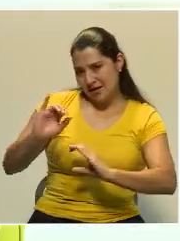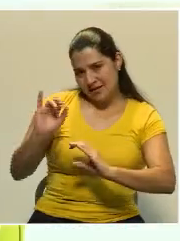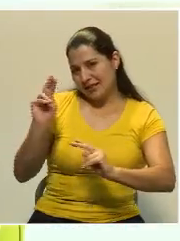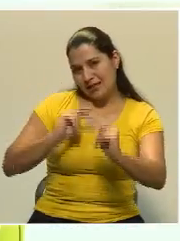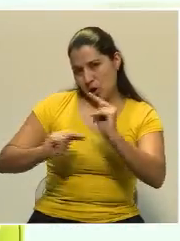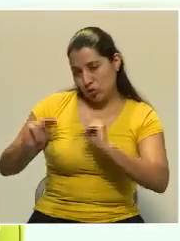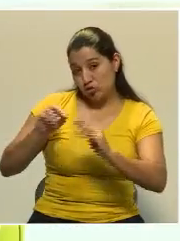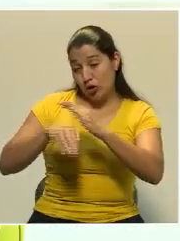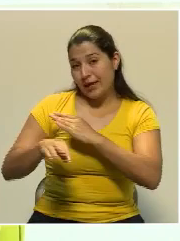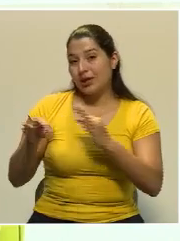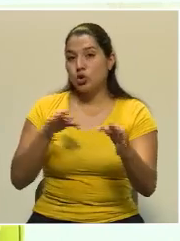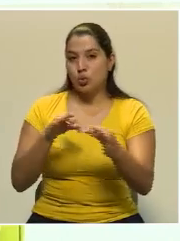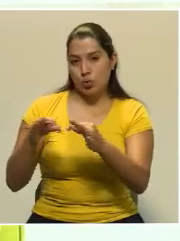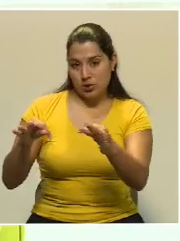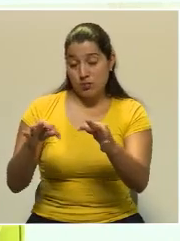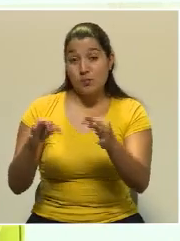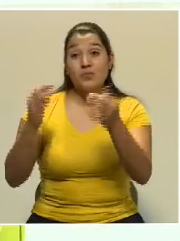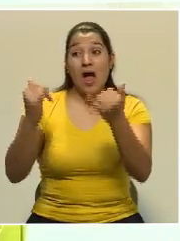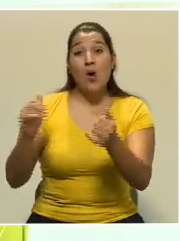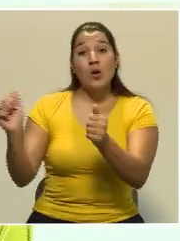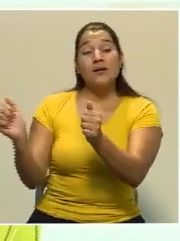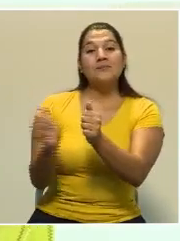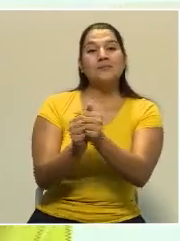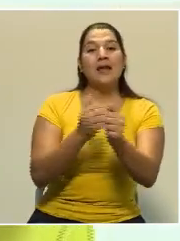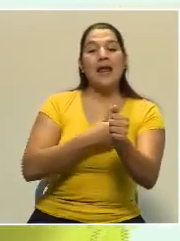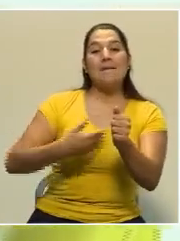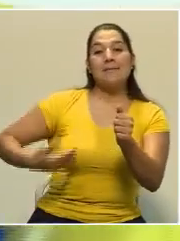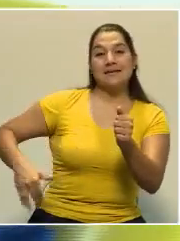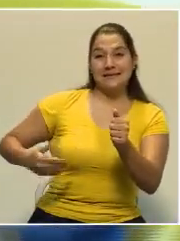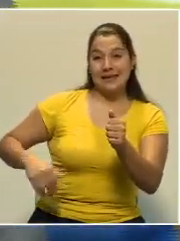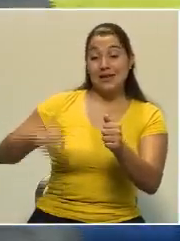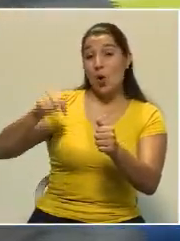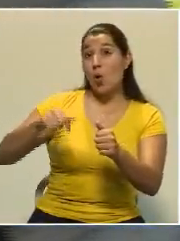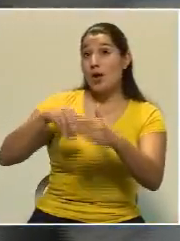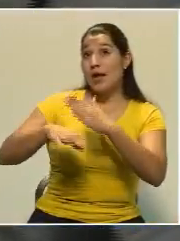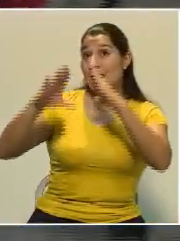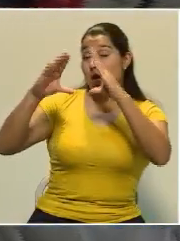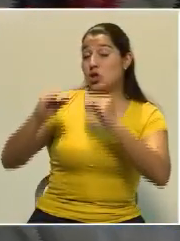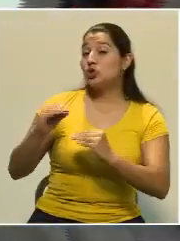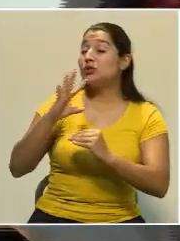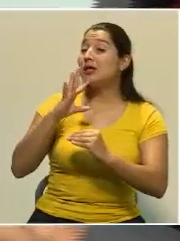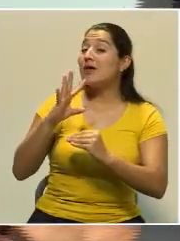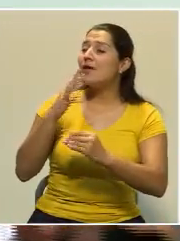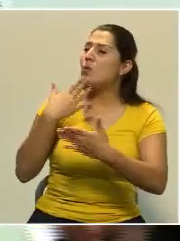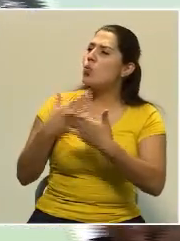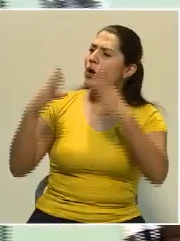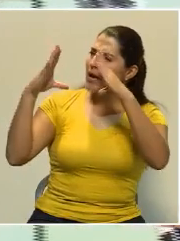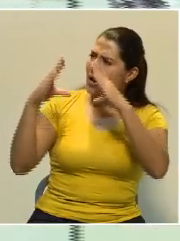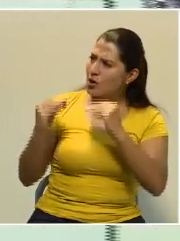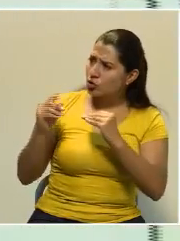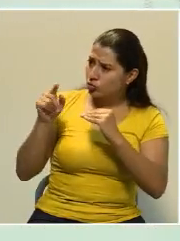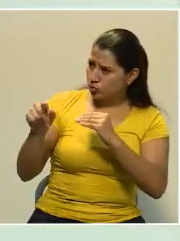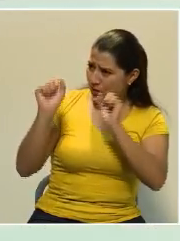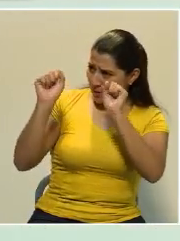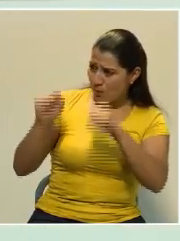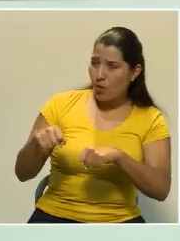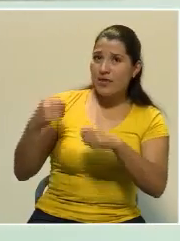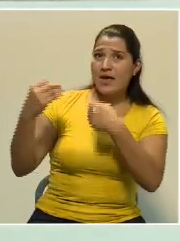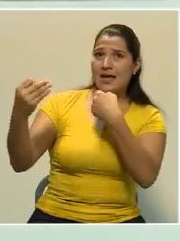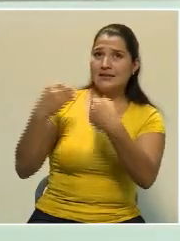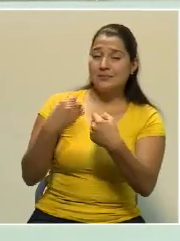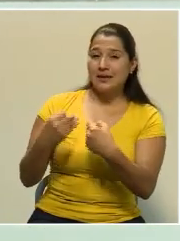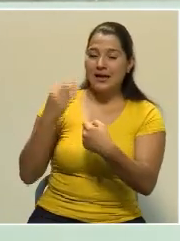encontramos con don Rubén Acón, su presidente, con quien vamos a conversar esta noche. Don Rubén, buenas noches. Tal vez si nos da la impresión